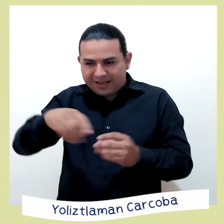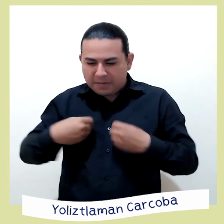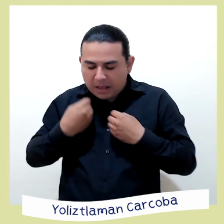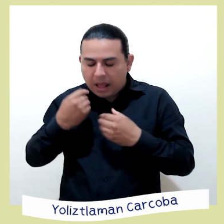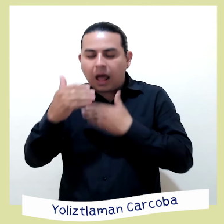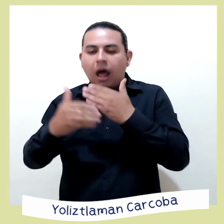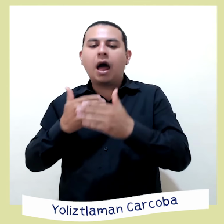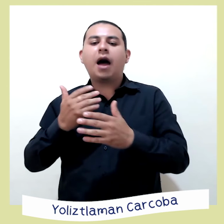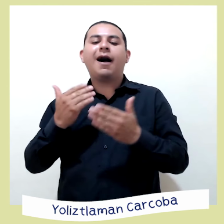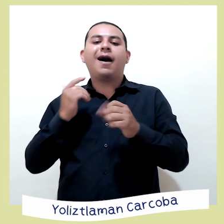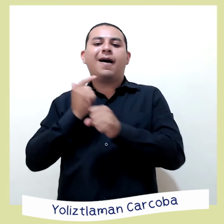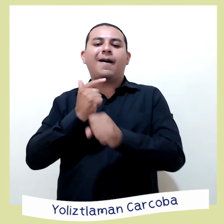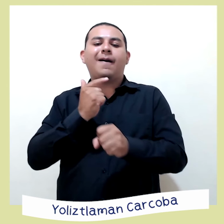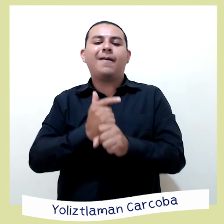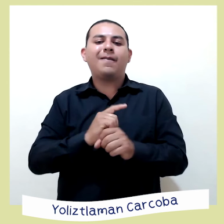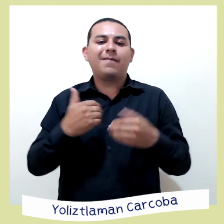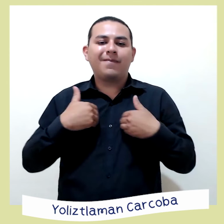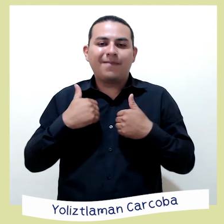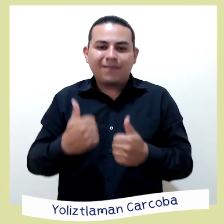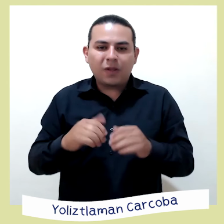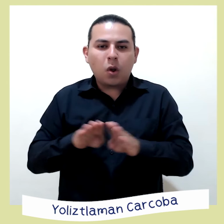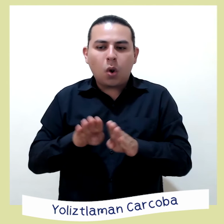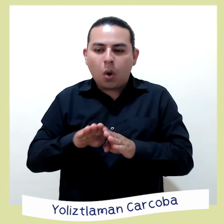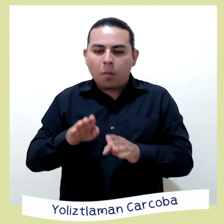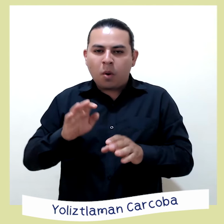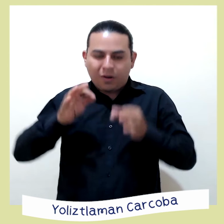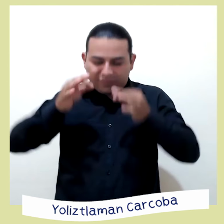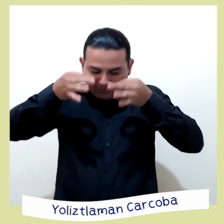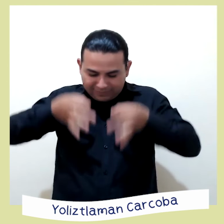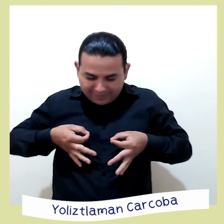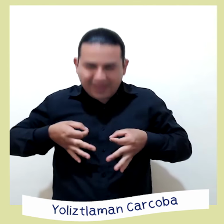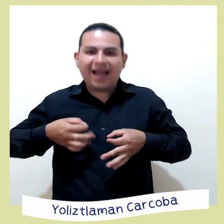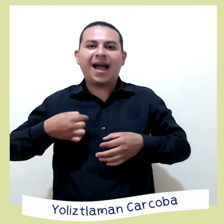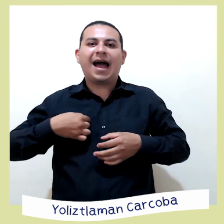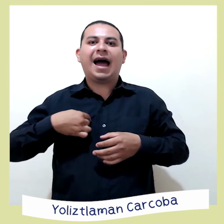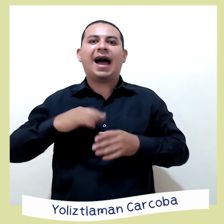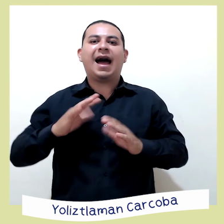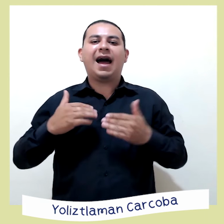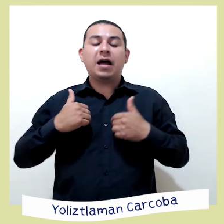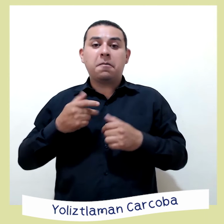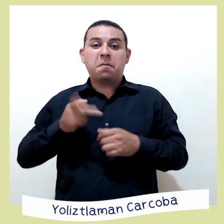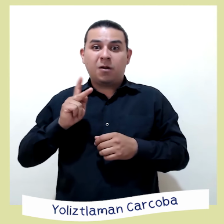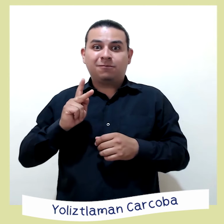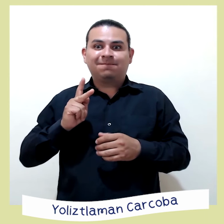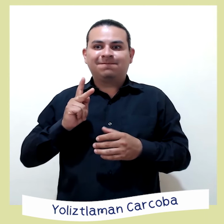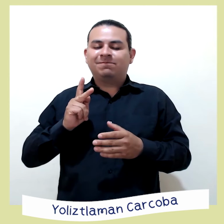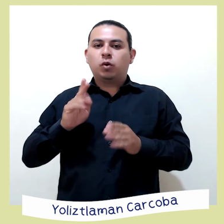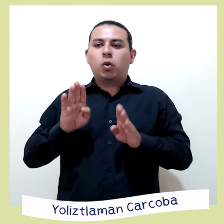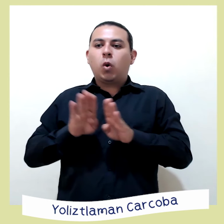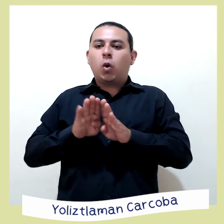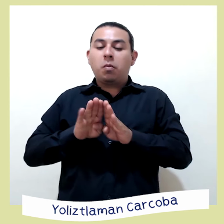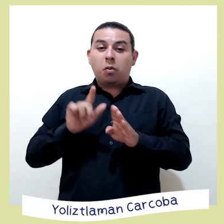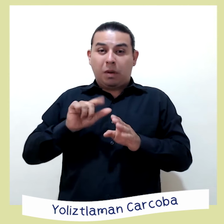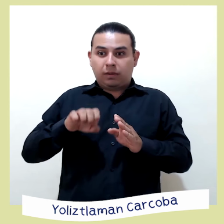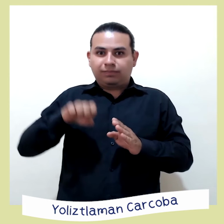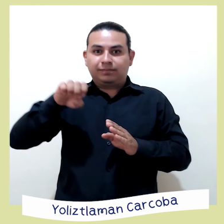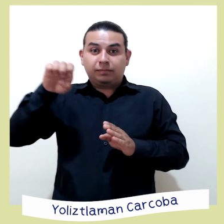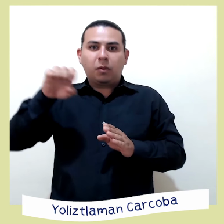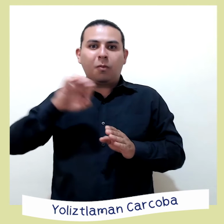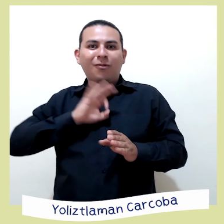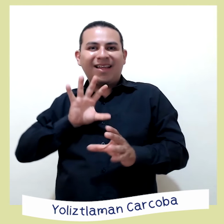y que conforme pasa el tiempo nos hace cada vez más distintos los unos de los otros y cada vez más difícil de